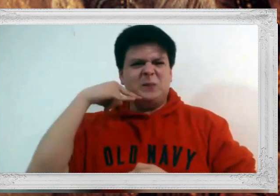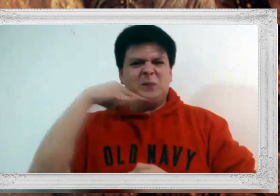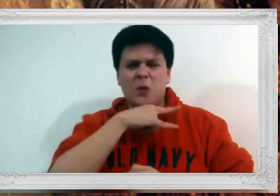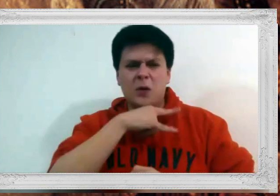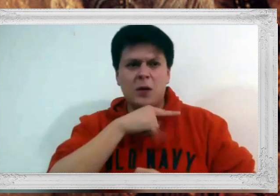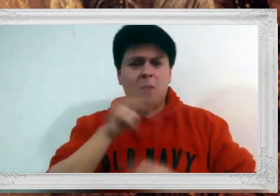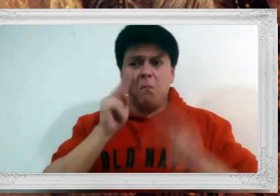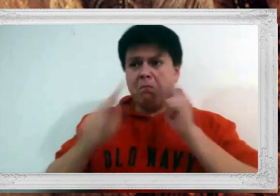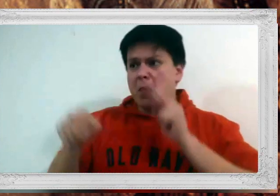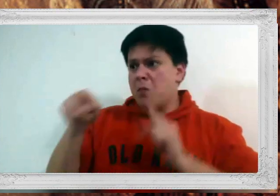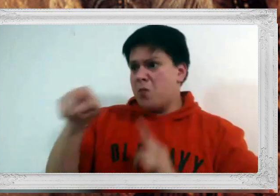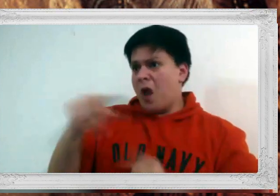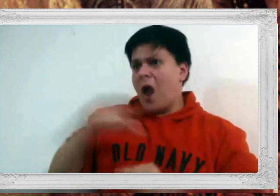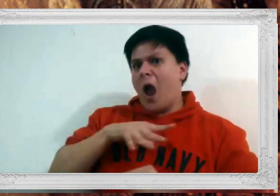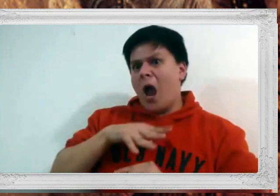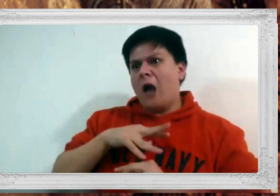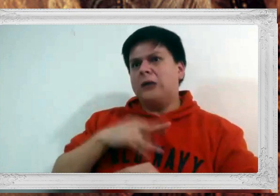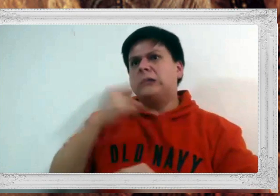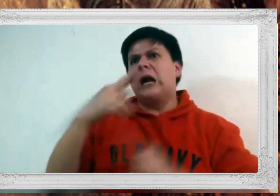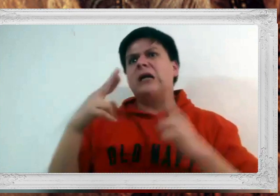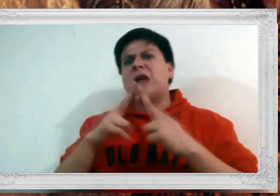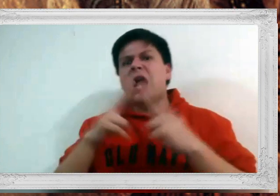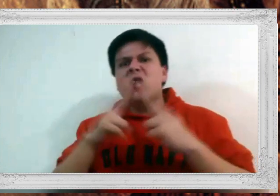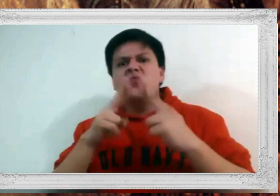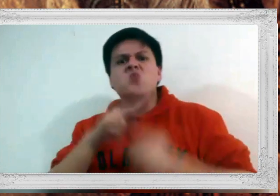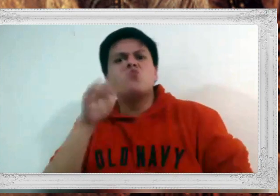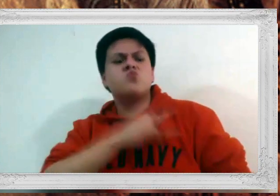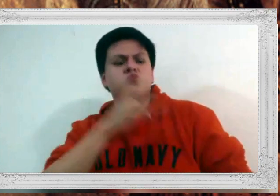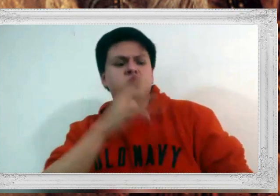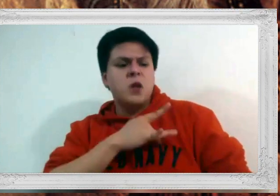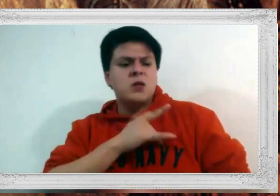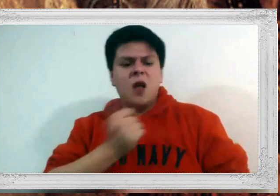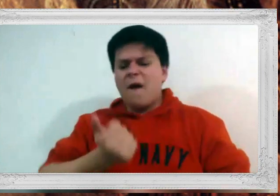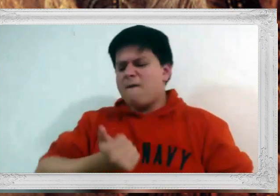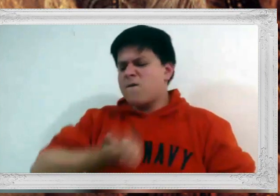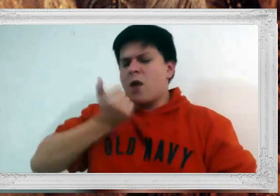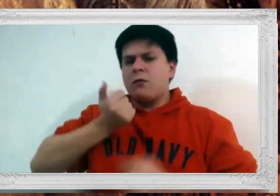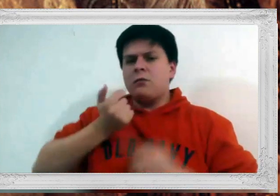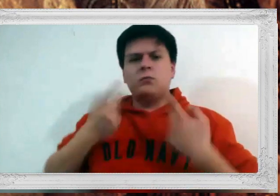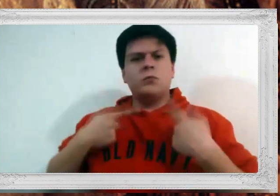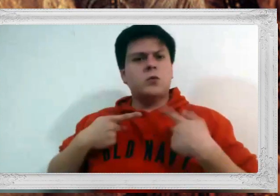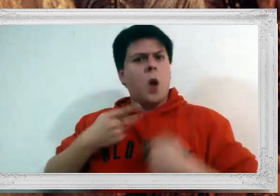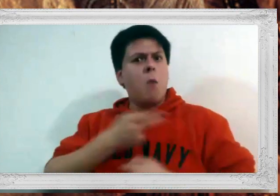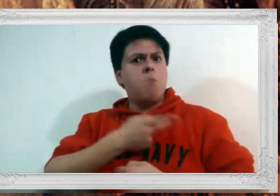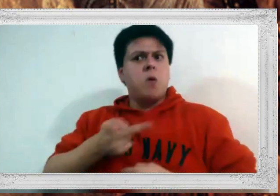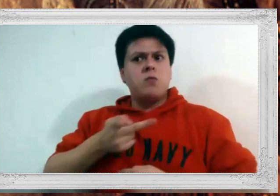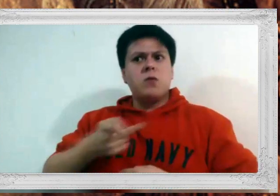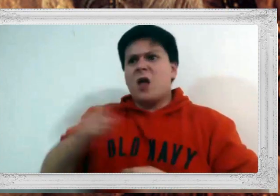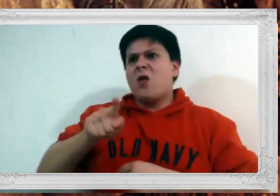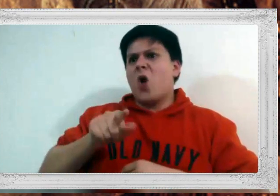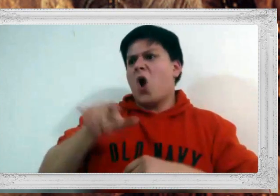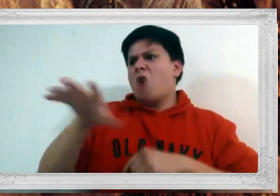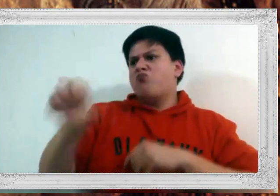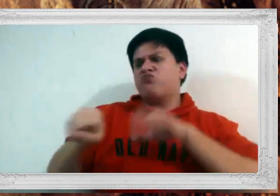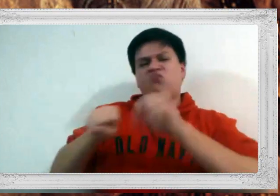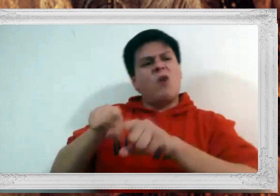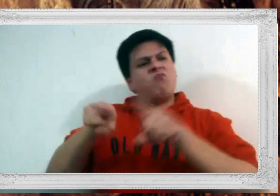gran religiosidad, se aprovechan de la gente pobre, imponiéndoles obligaciones que ellos mismos no